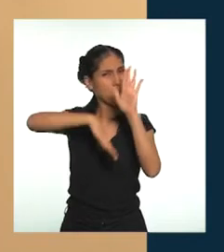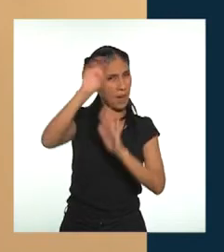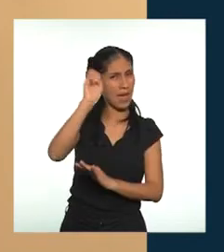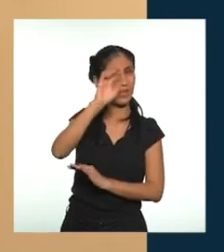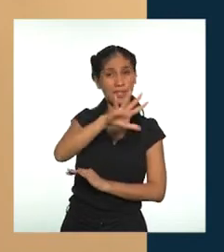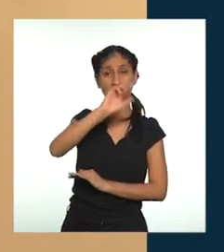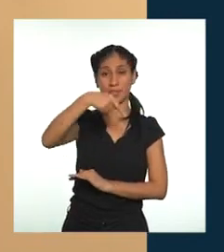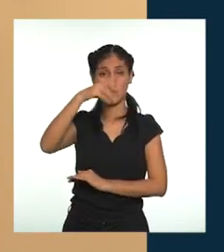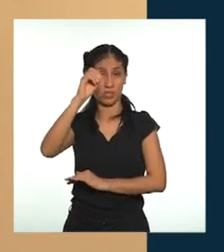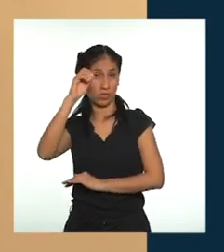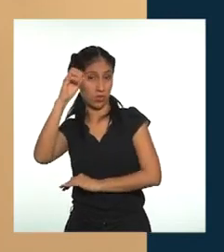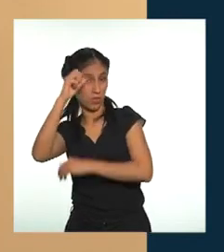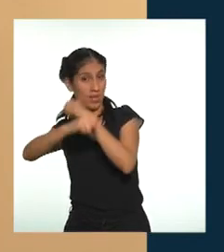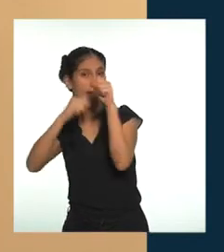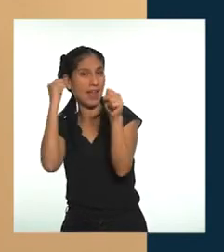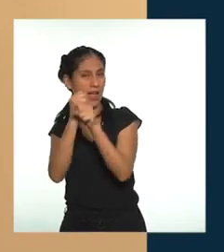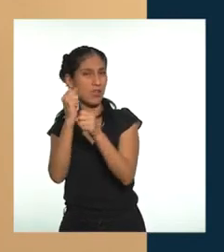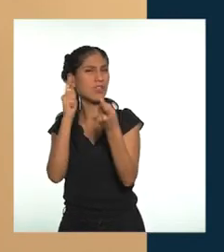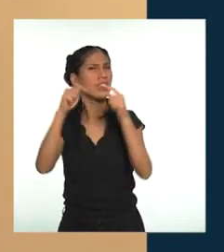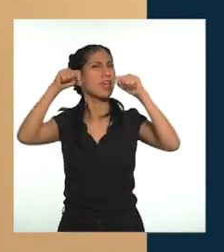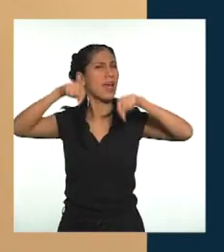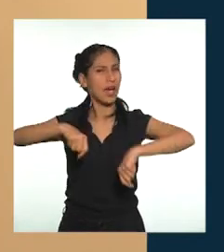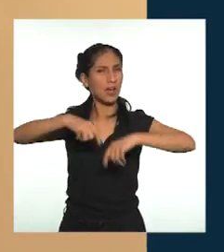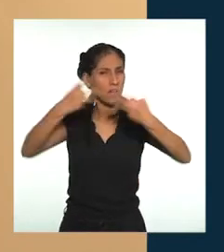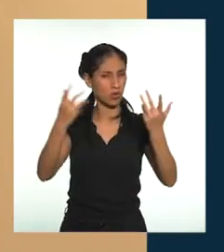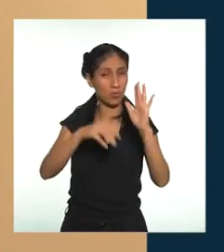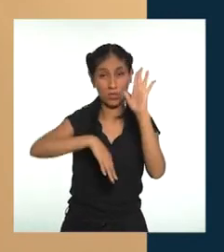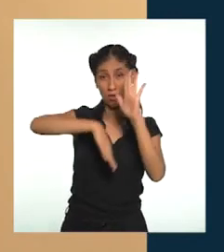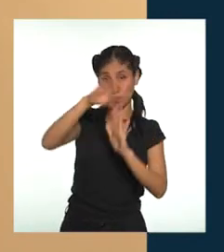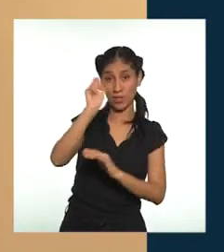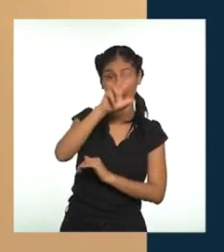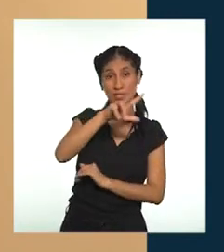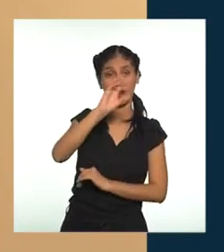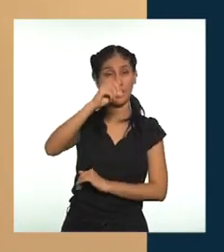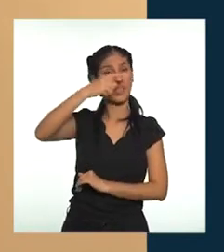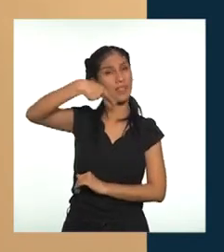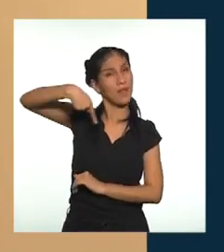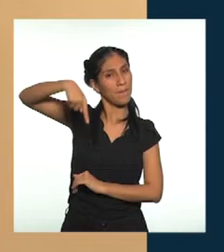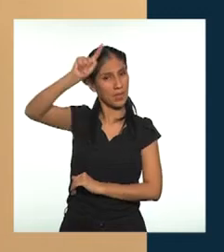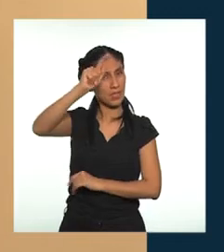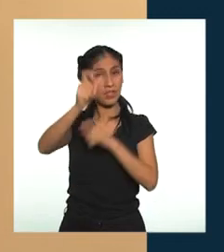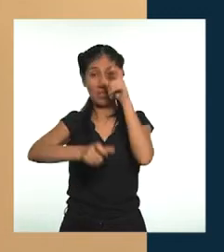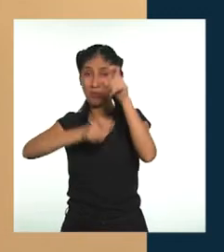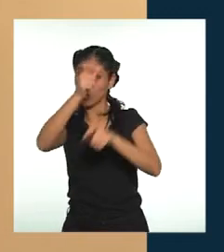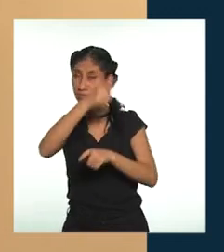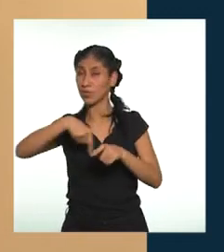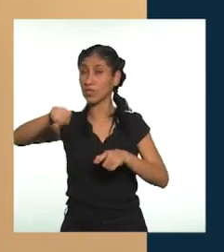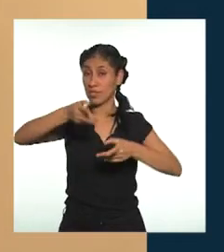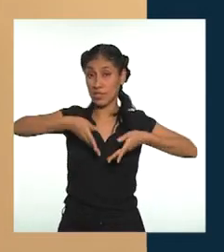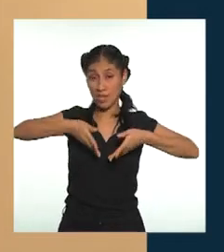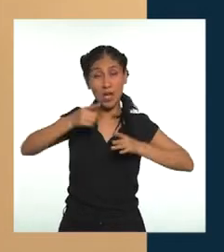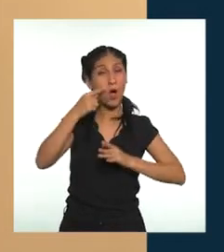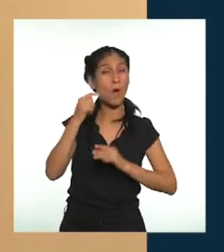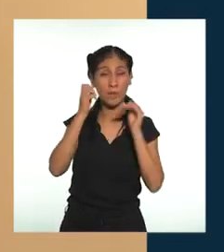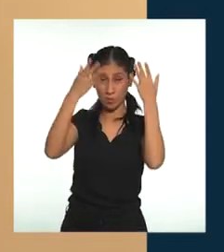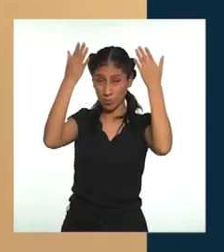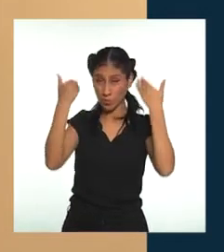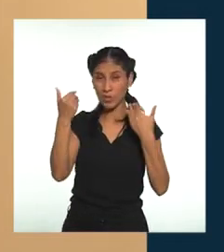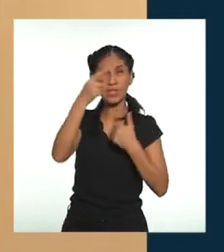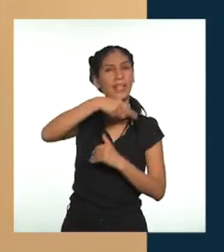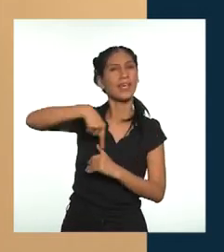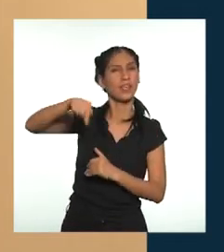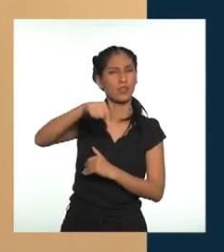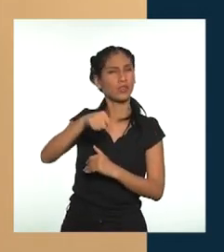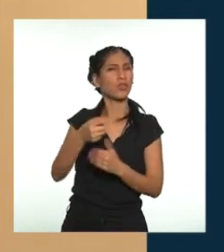5.000 años y que en la actualidad, de los más de 30 millones de peruanos y peruanas que